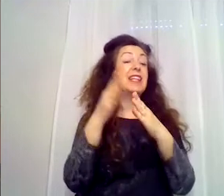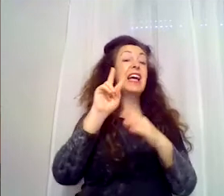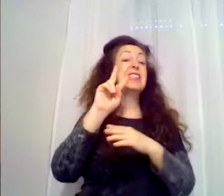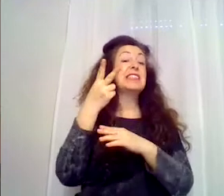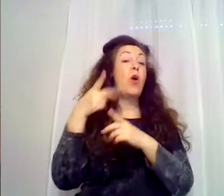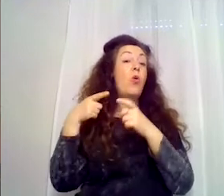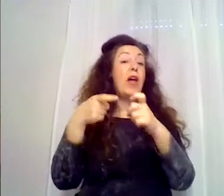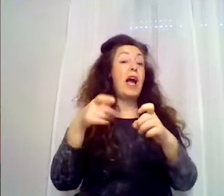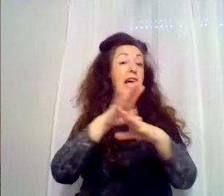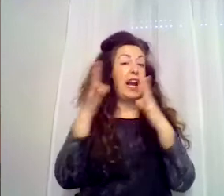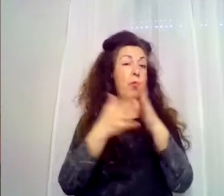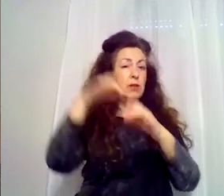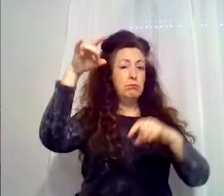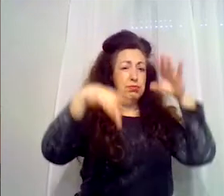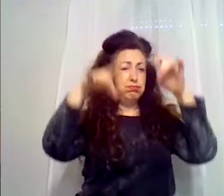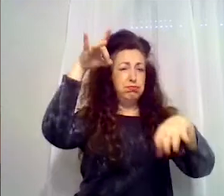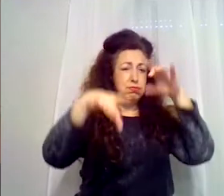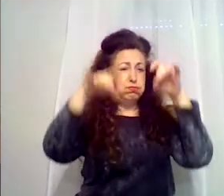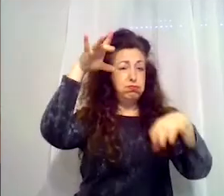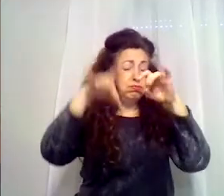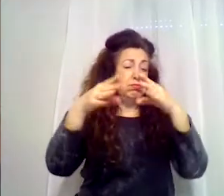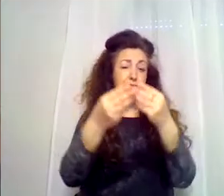que le causa la muerte instantánea.